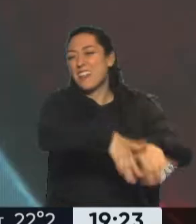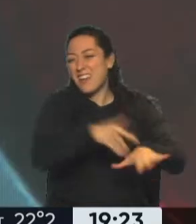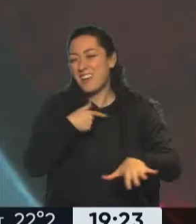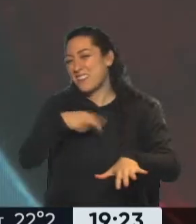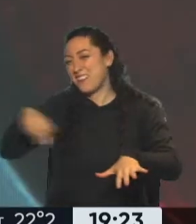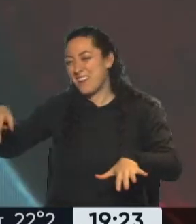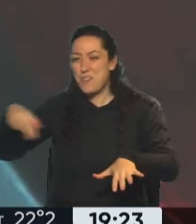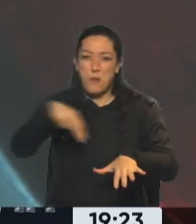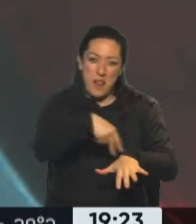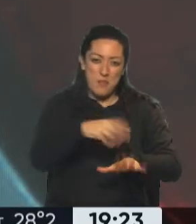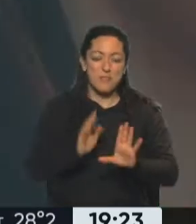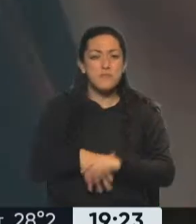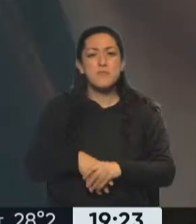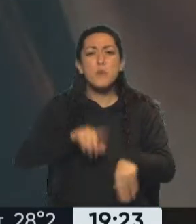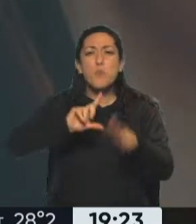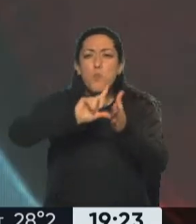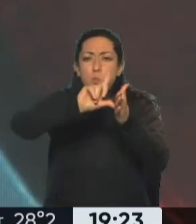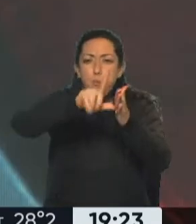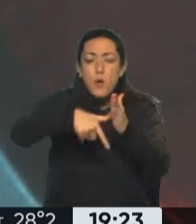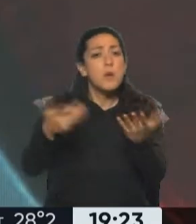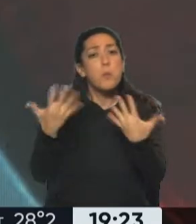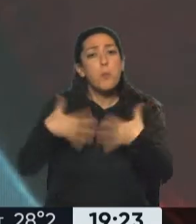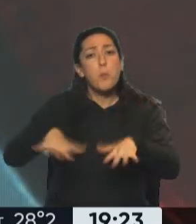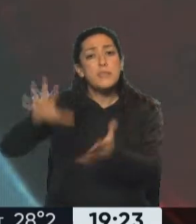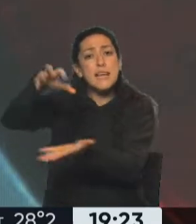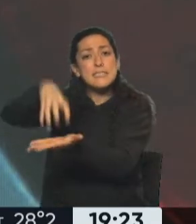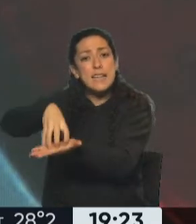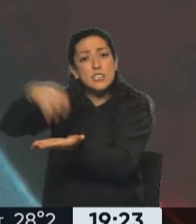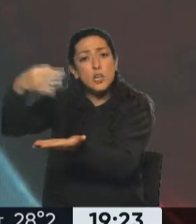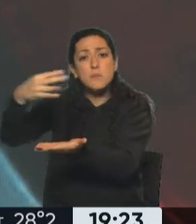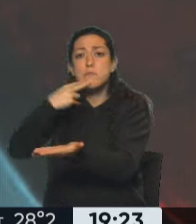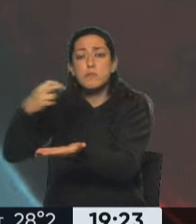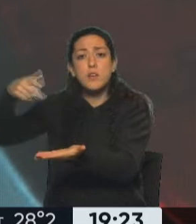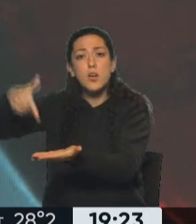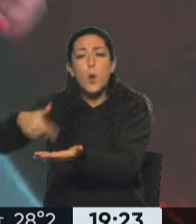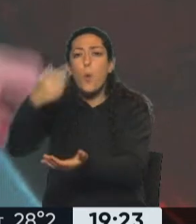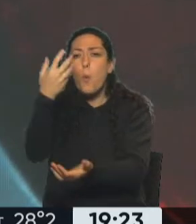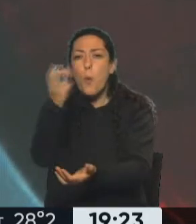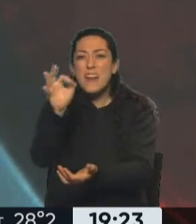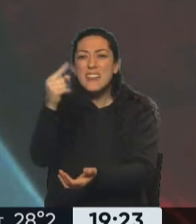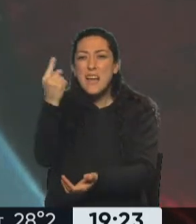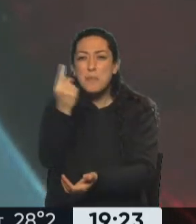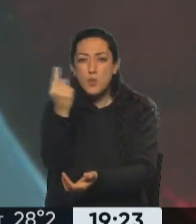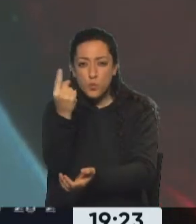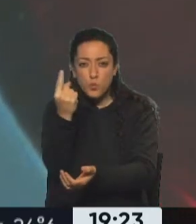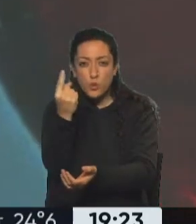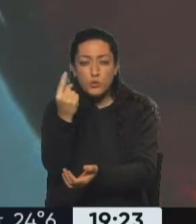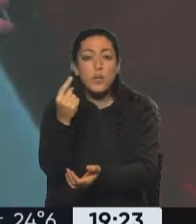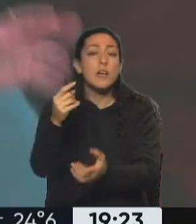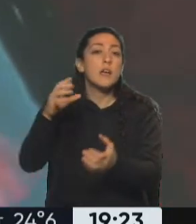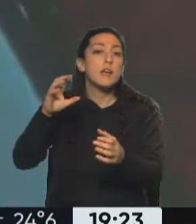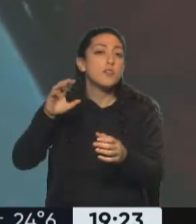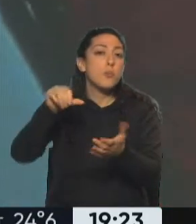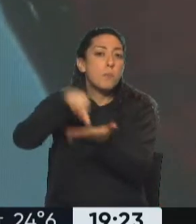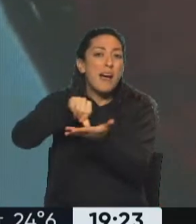¿Mucho? Y te voy a contar. Perdón, mucho se... Puede ser, en una estación de carga son 40 minutos. 40 minutos. Que hay distribuidas por todo el país. Pero la idea es que en el